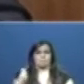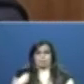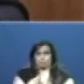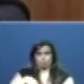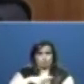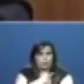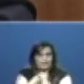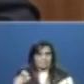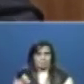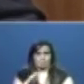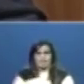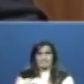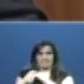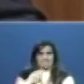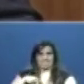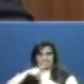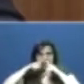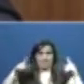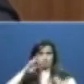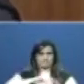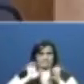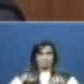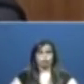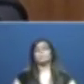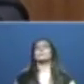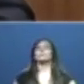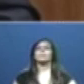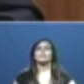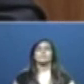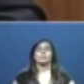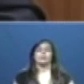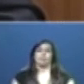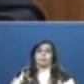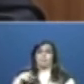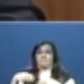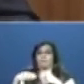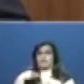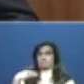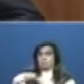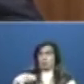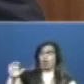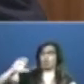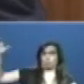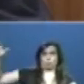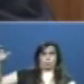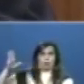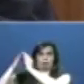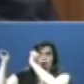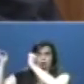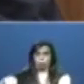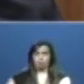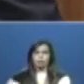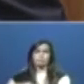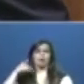brutas de financiación en 2013 y en cuanto a la flexibilidad aprobada por Europa para los objetivos de